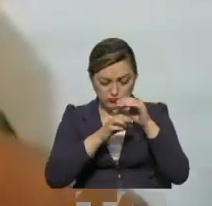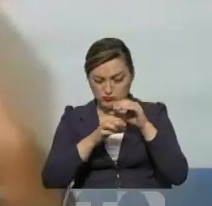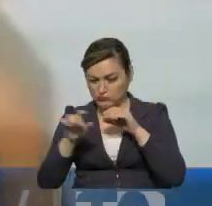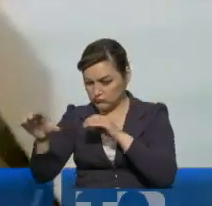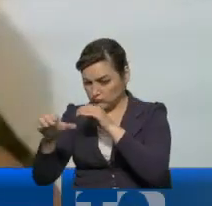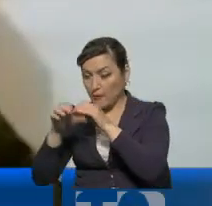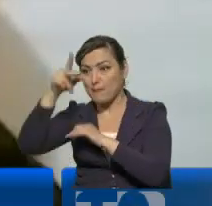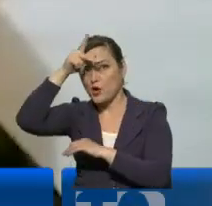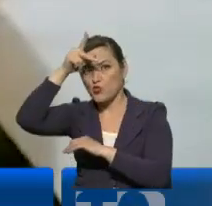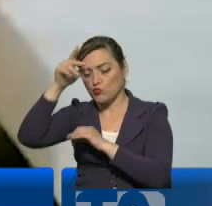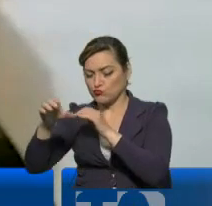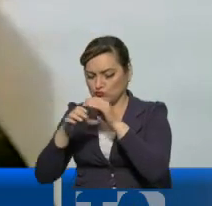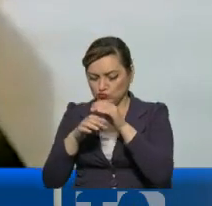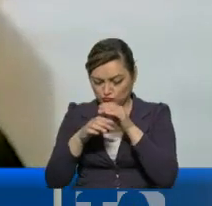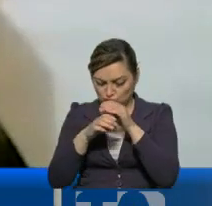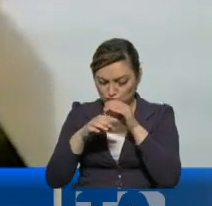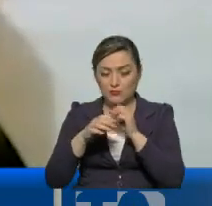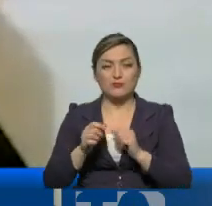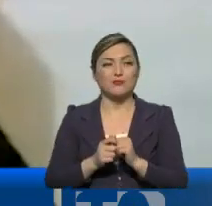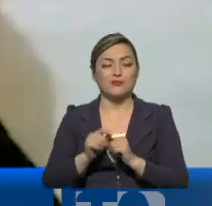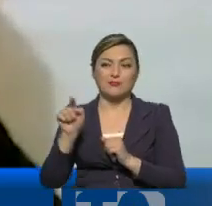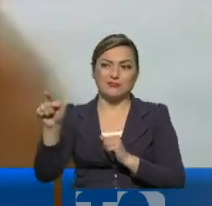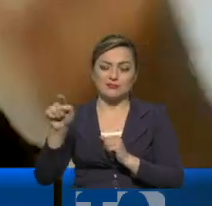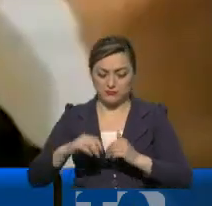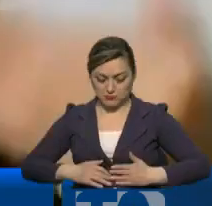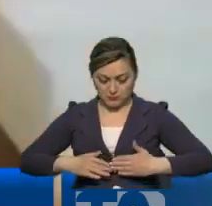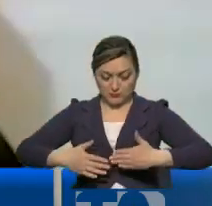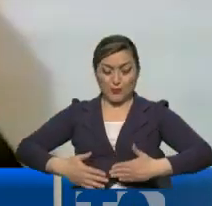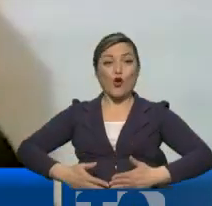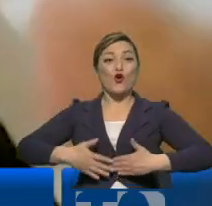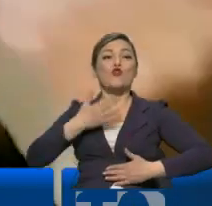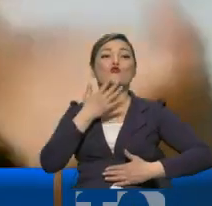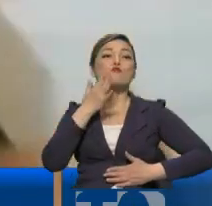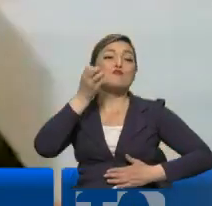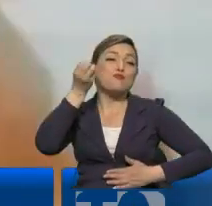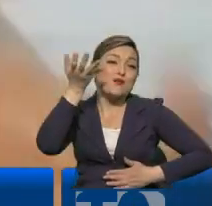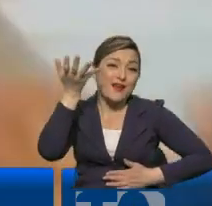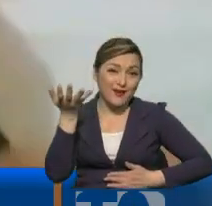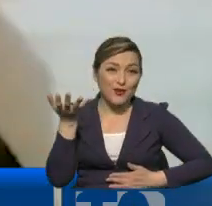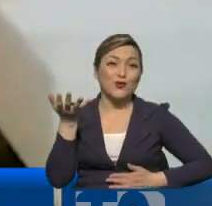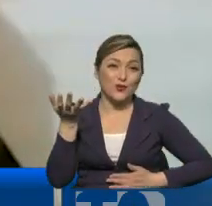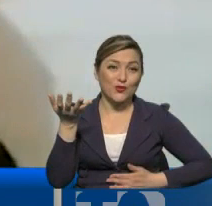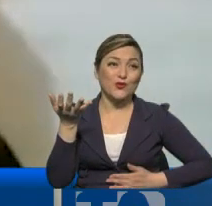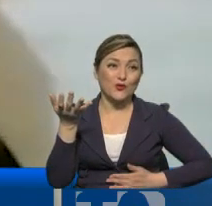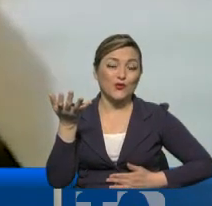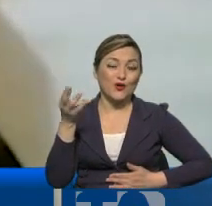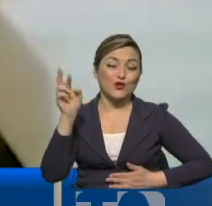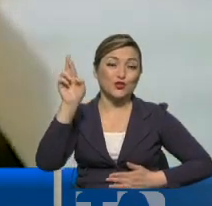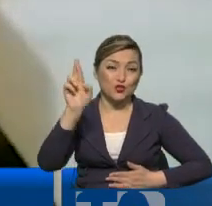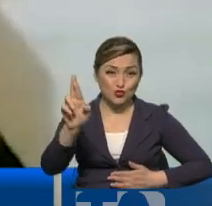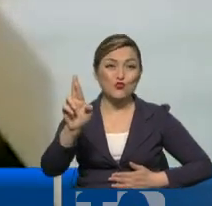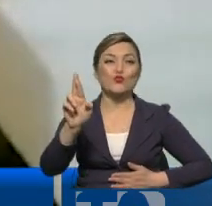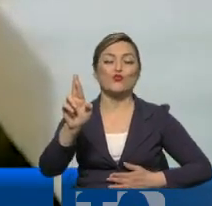se encuentra con un leoncillo, entonces que tiene el vientre blanco, puede decir casi con seguridad que es la de especie al sur del